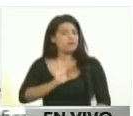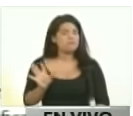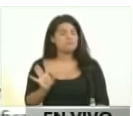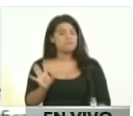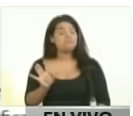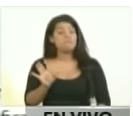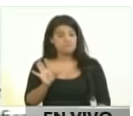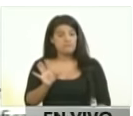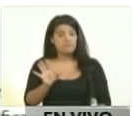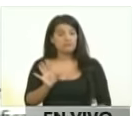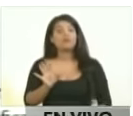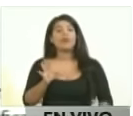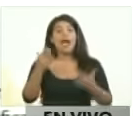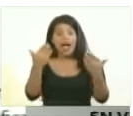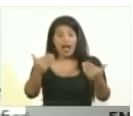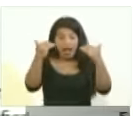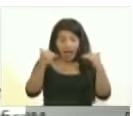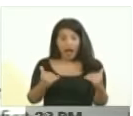vigentes